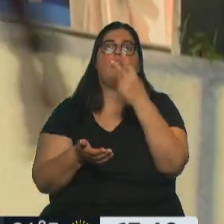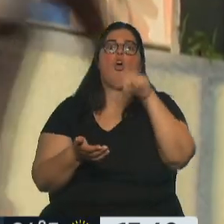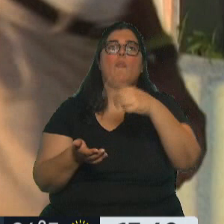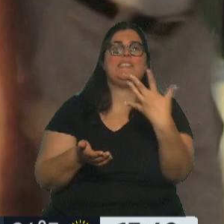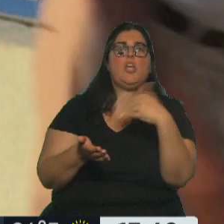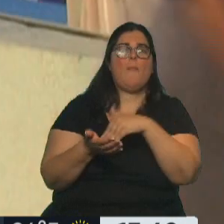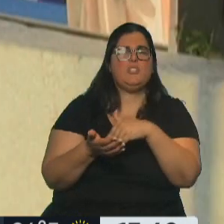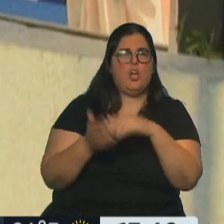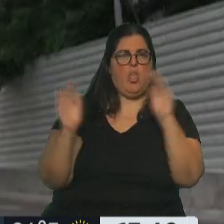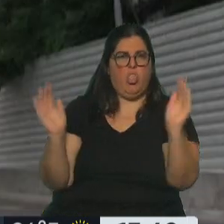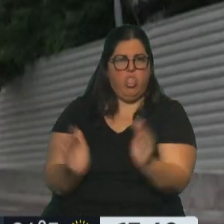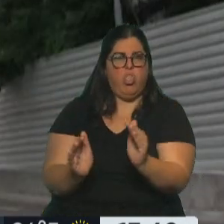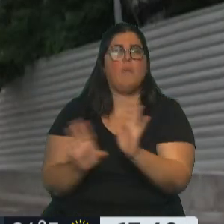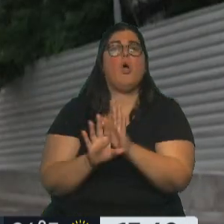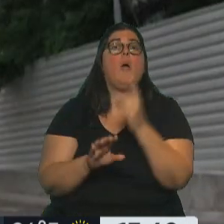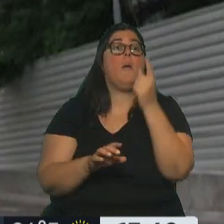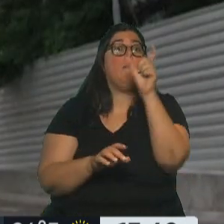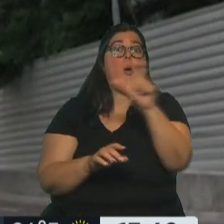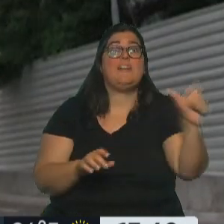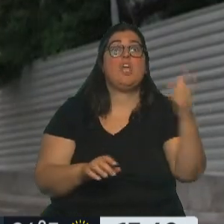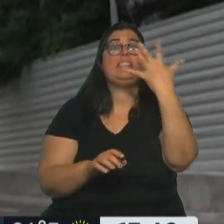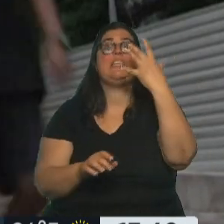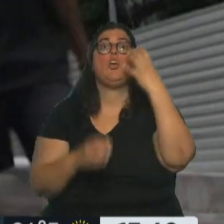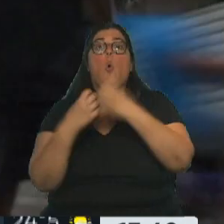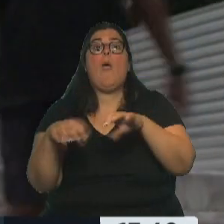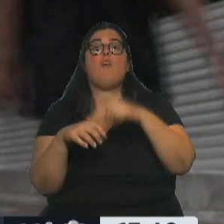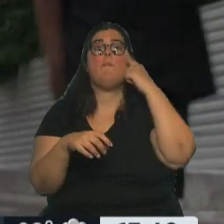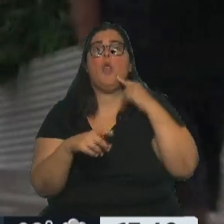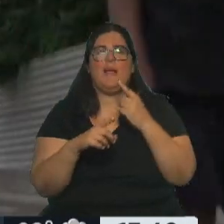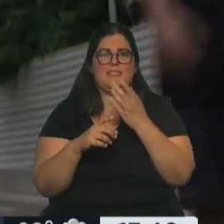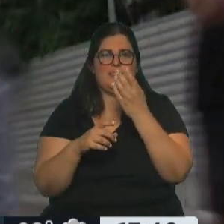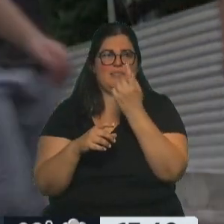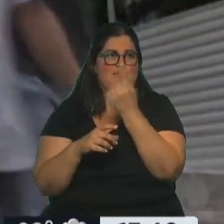Son 5 huevos por mes por persona. O sea, el nivel de